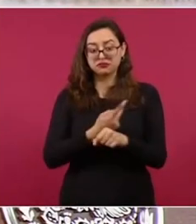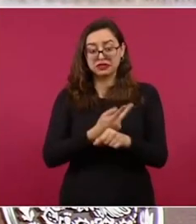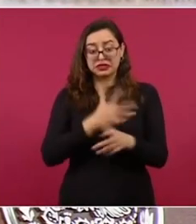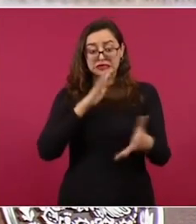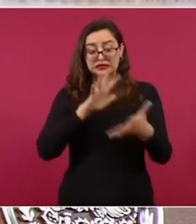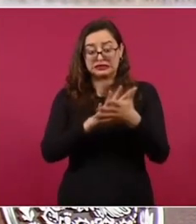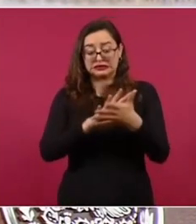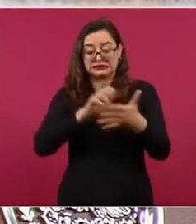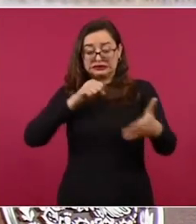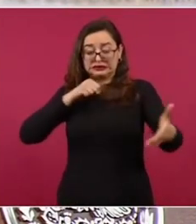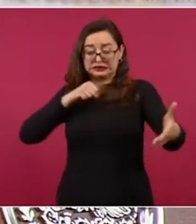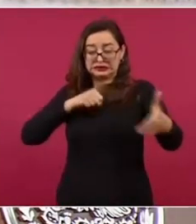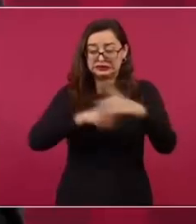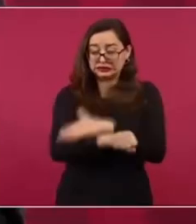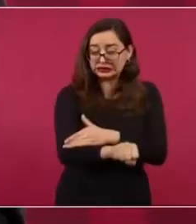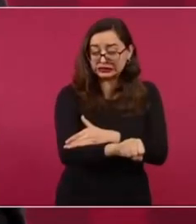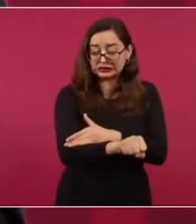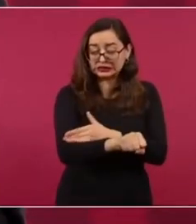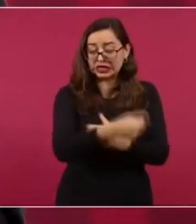por